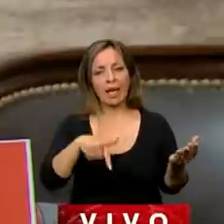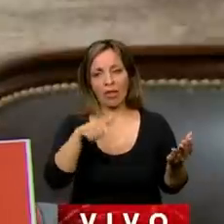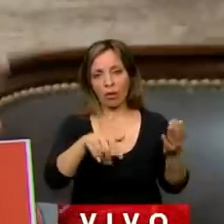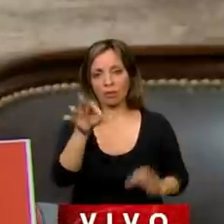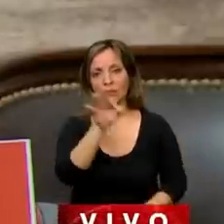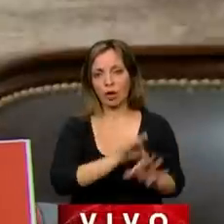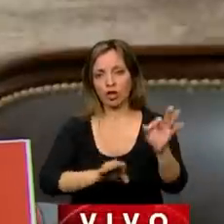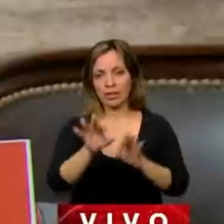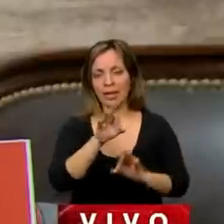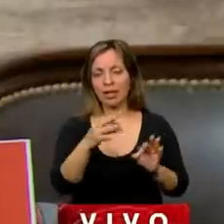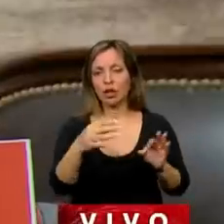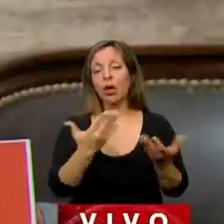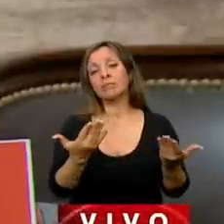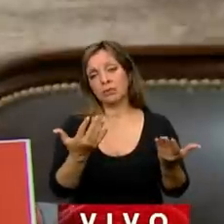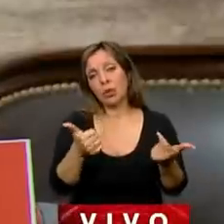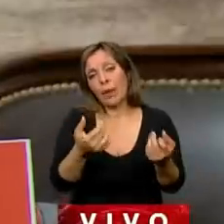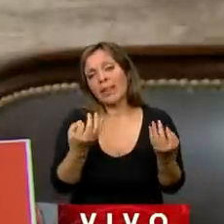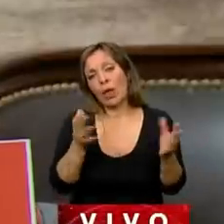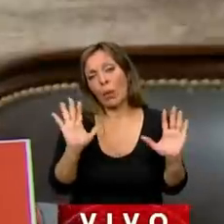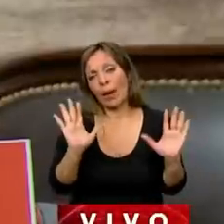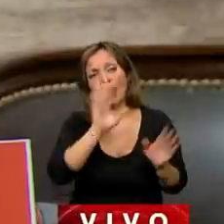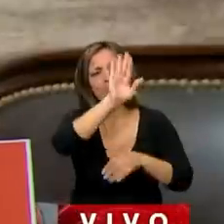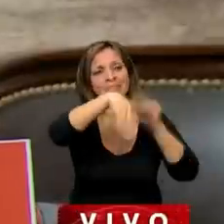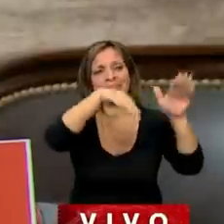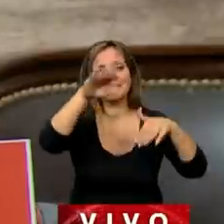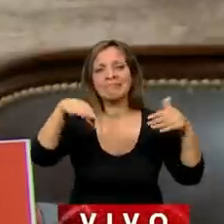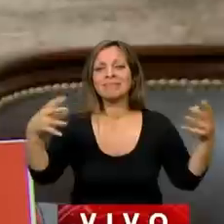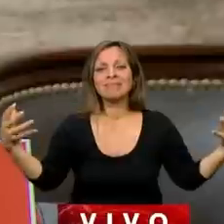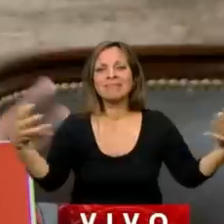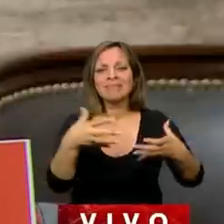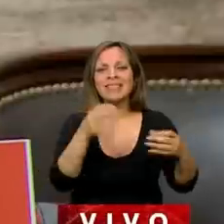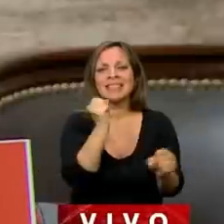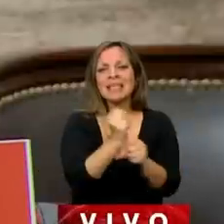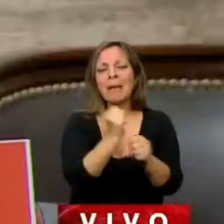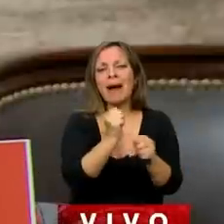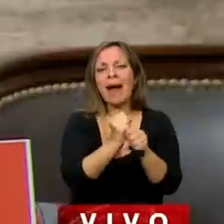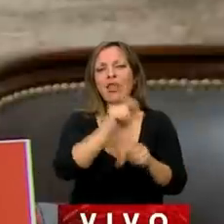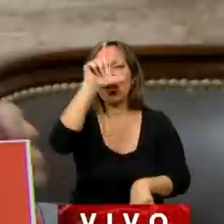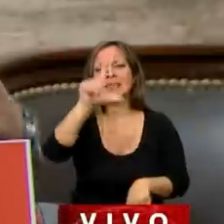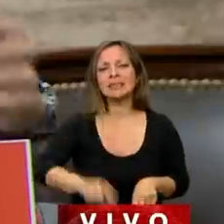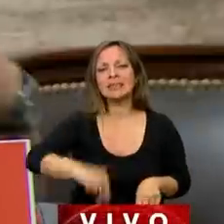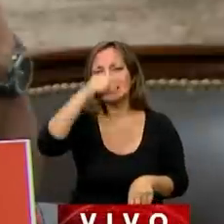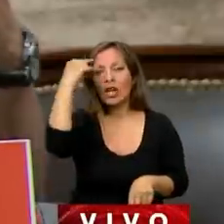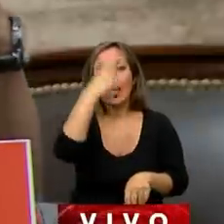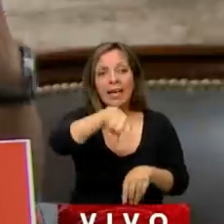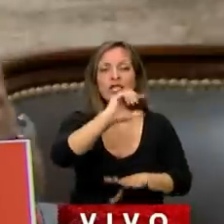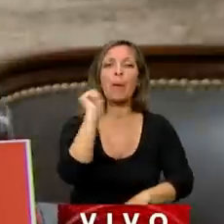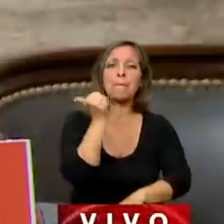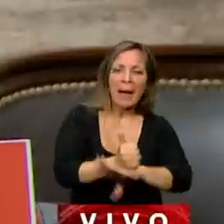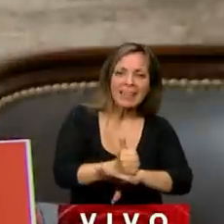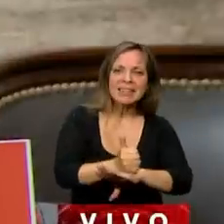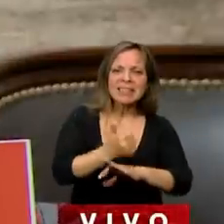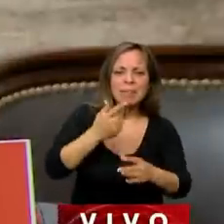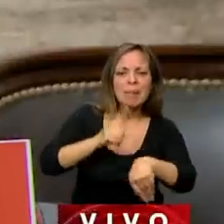se podría haber convocado a todos los trabajadores de la enfermería a nivel nacional, que estén presentes en